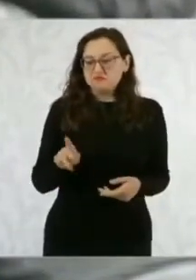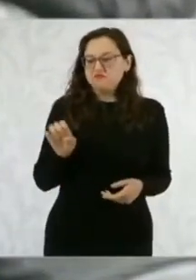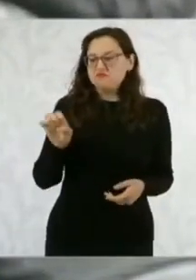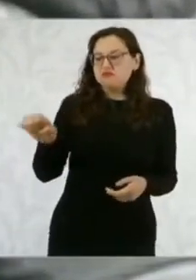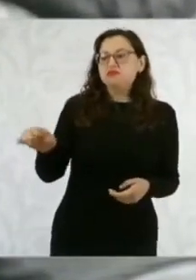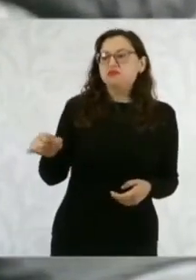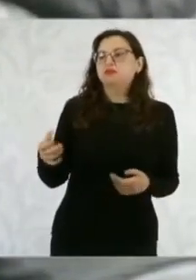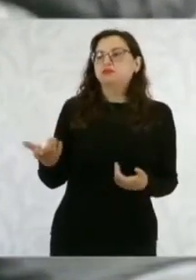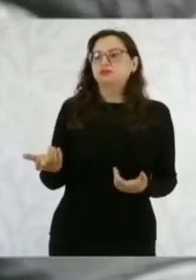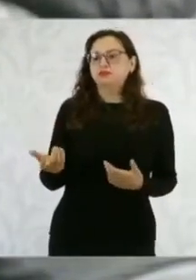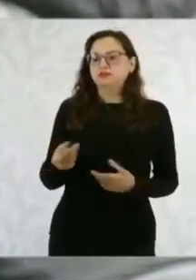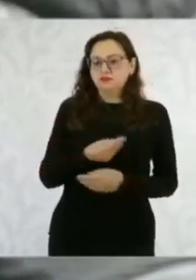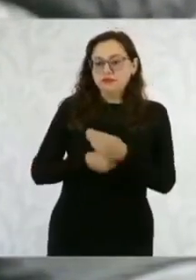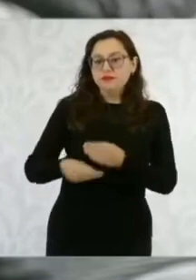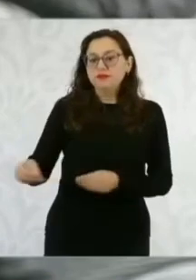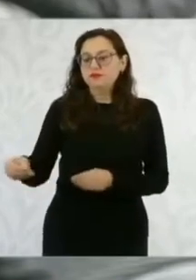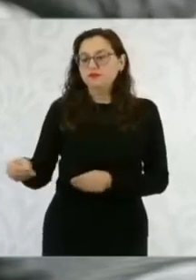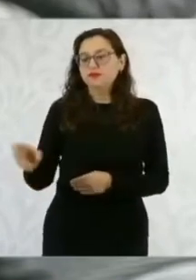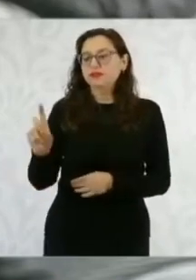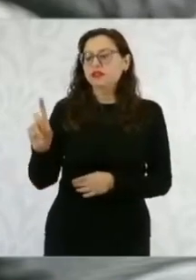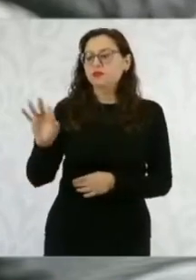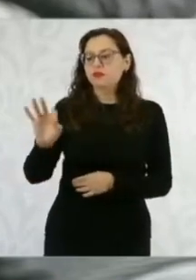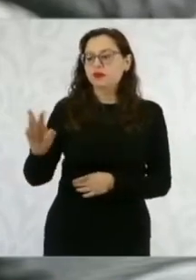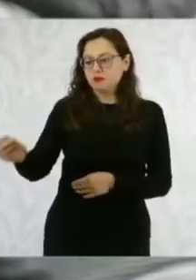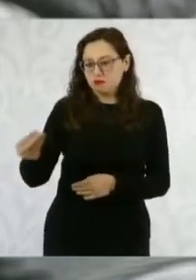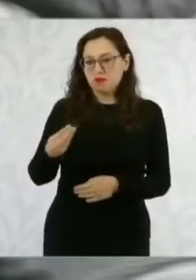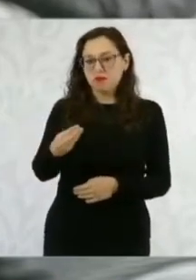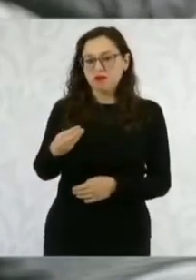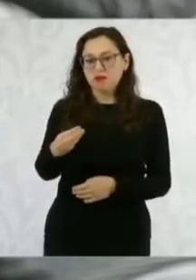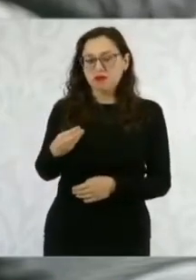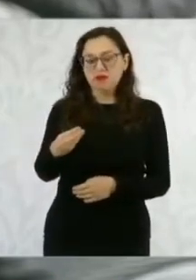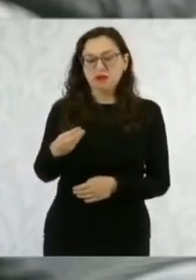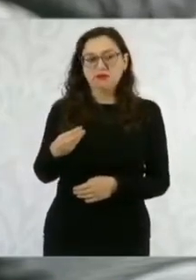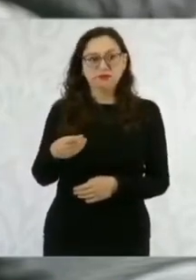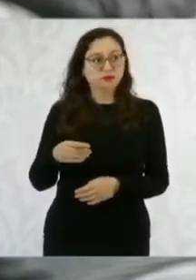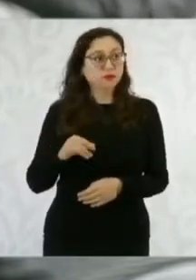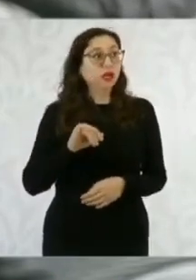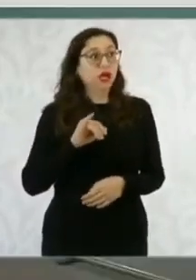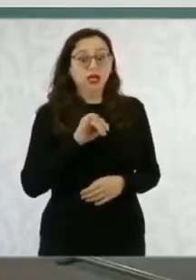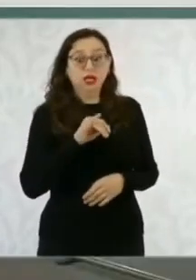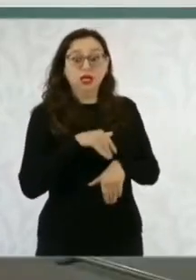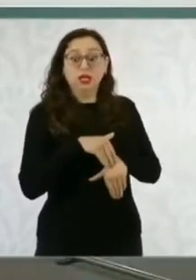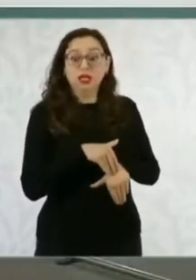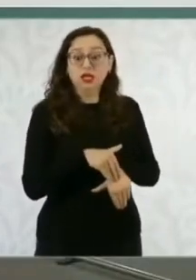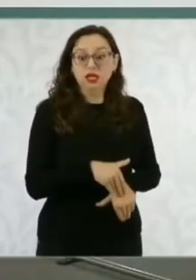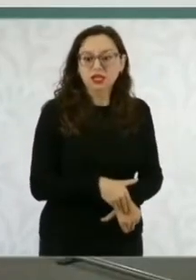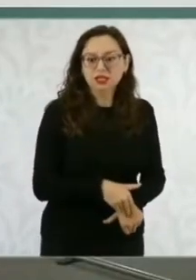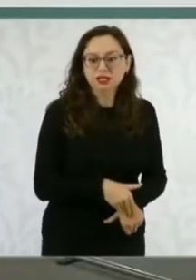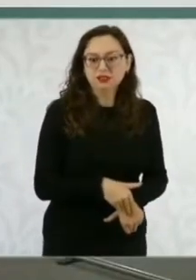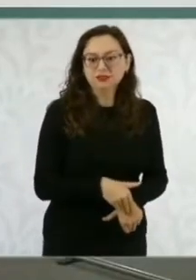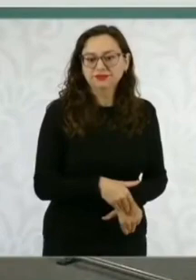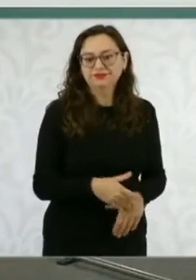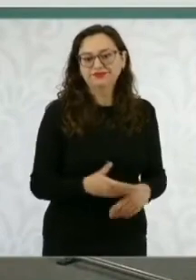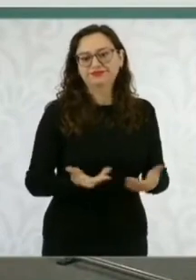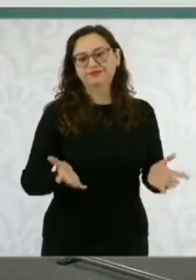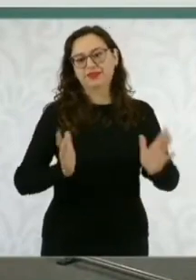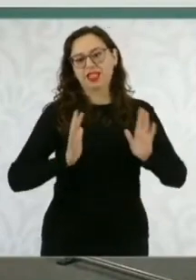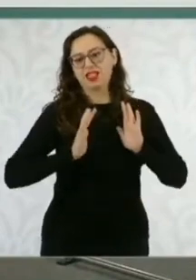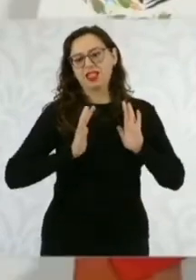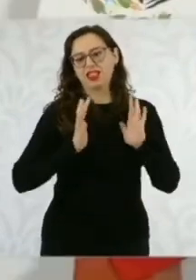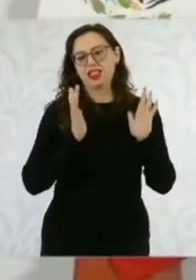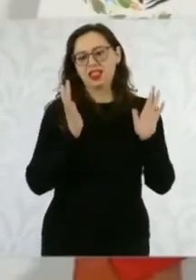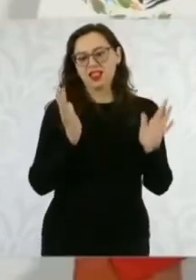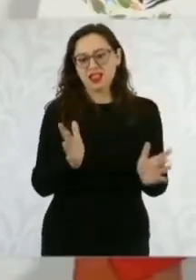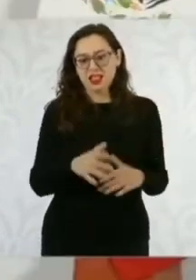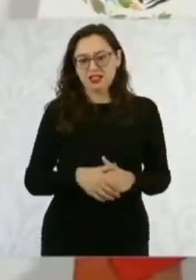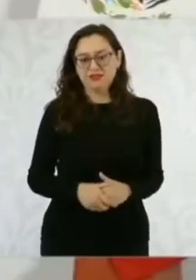de ese monto. Entonces, el trabajador engañado a veces acepta la operación,